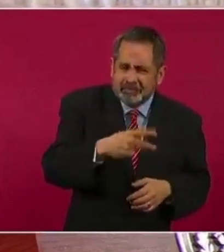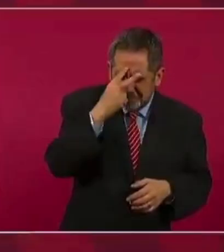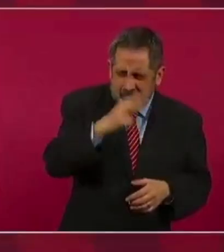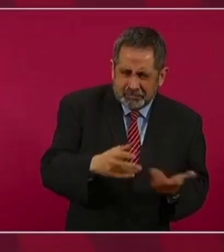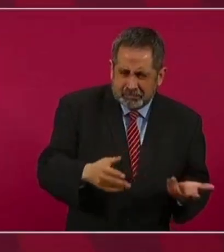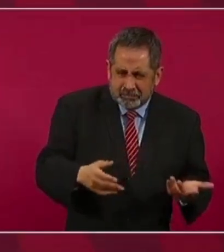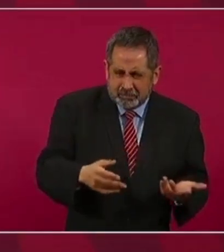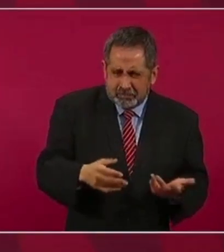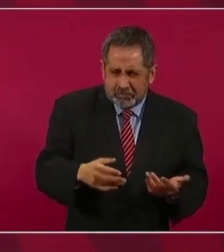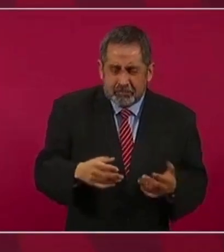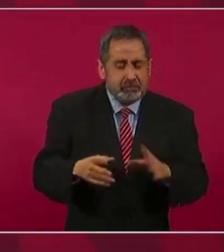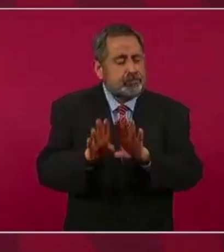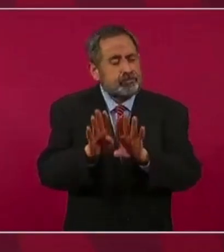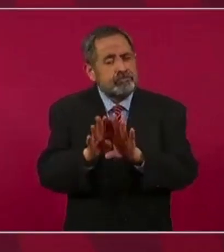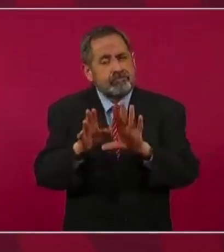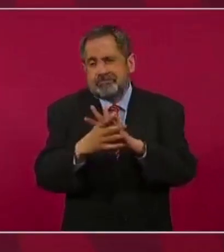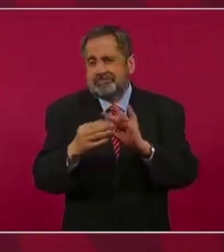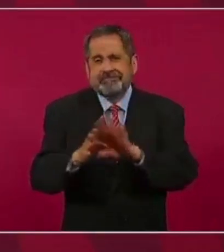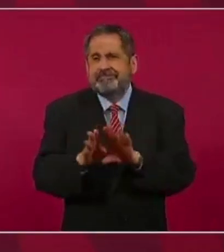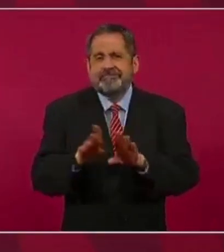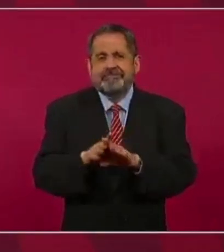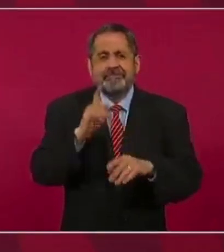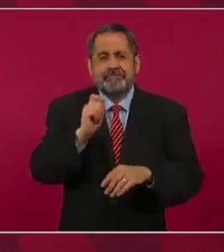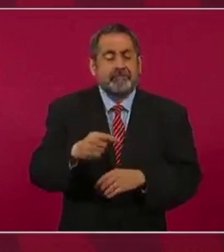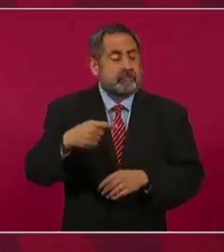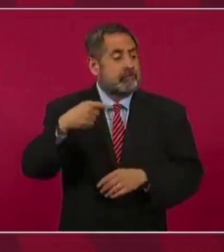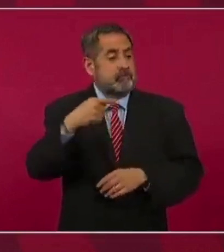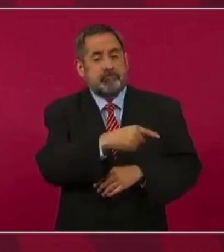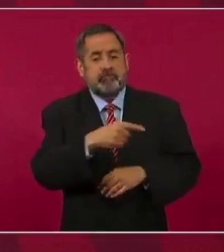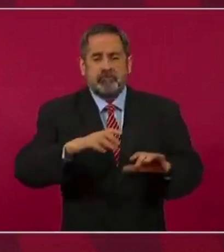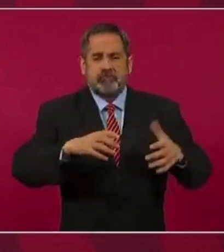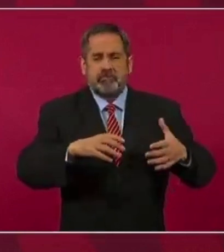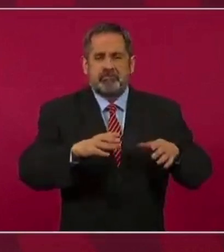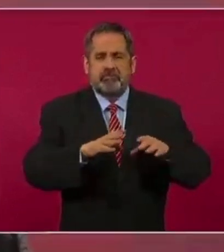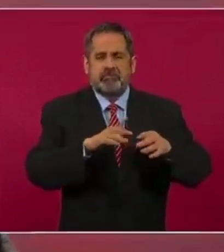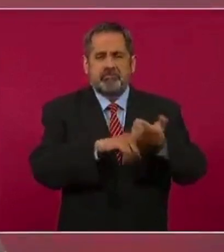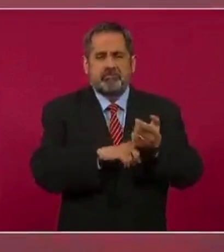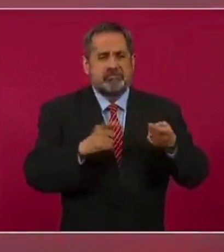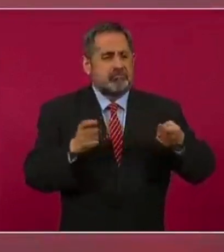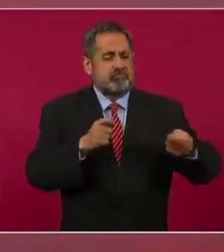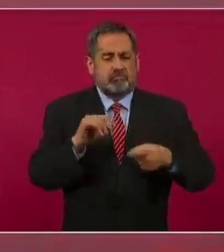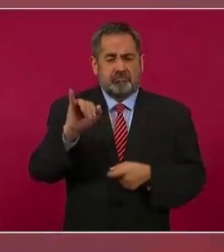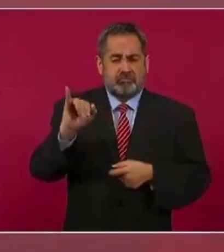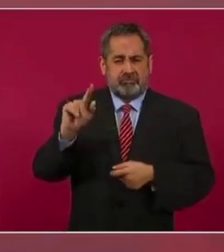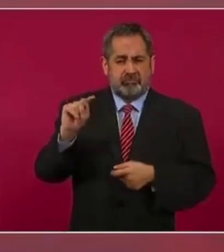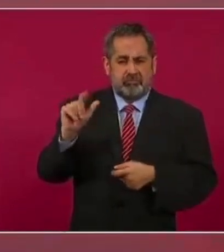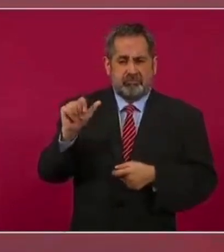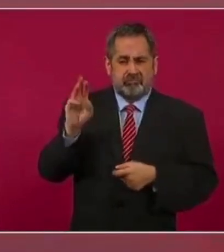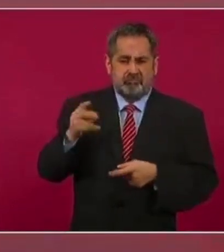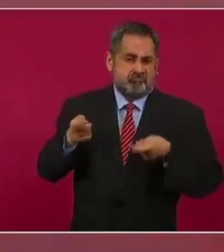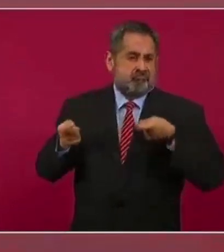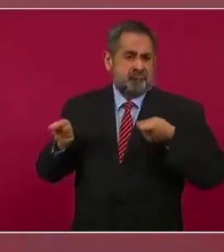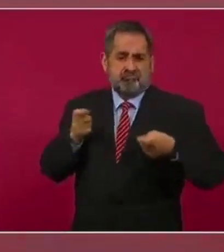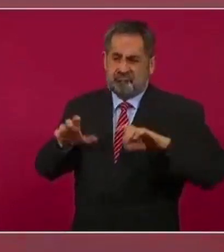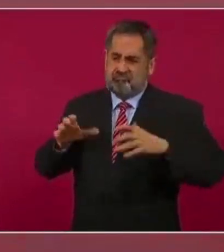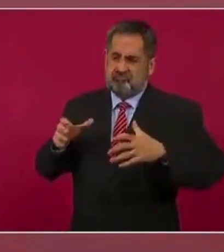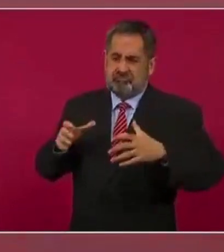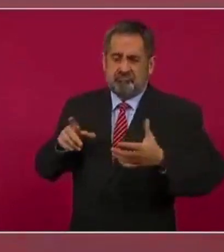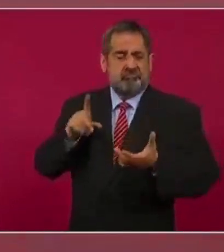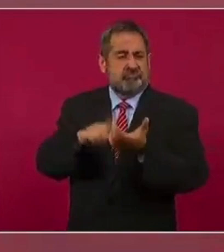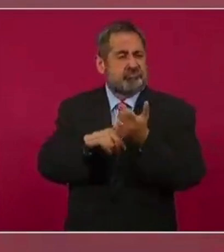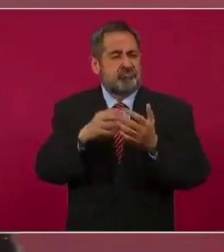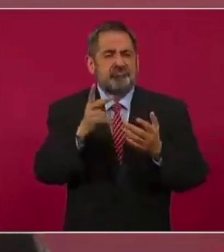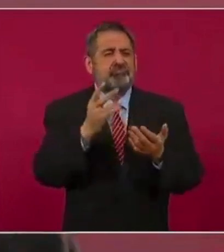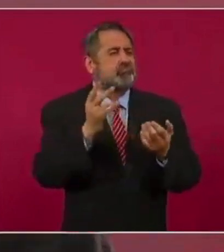¿Hasta dónde llegó el poder del ITAM? Es como el poder de los